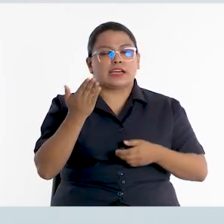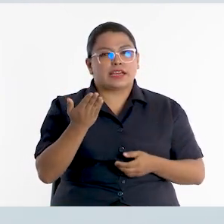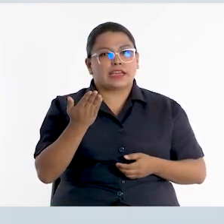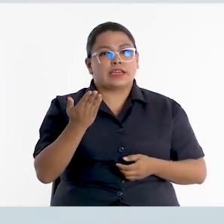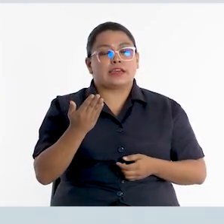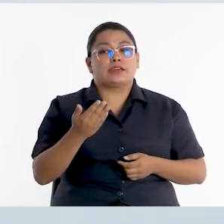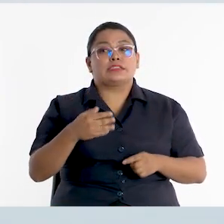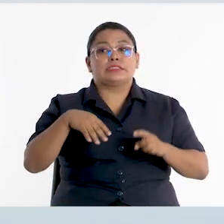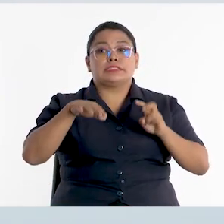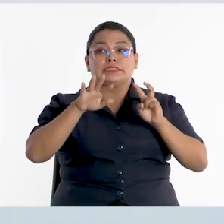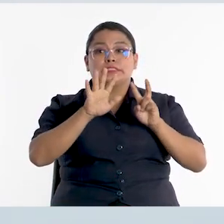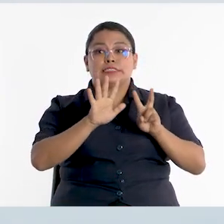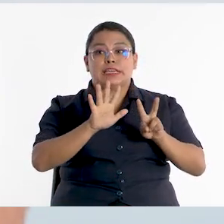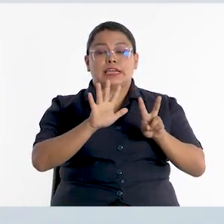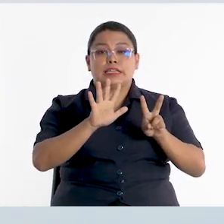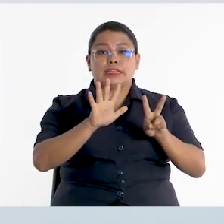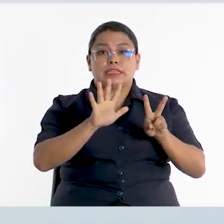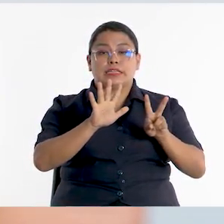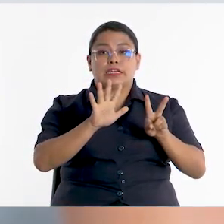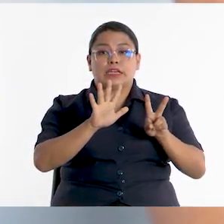Observa que 7